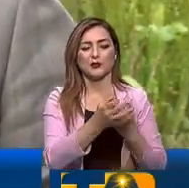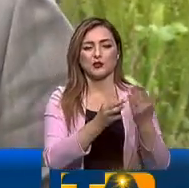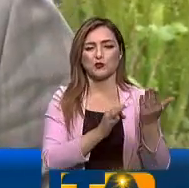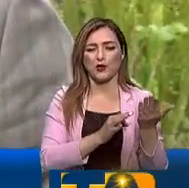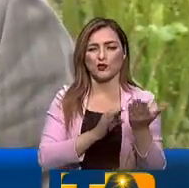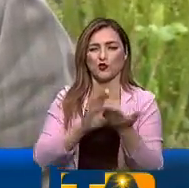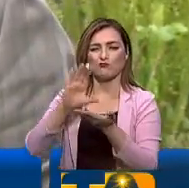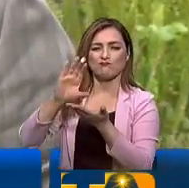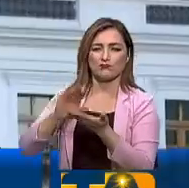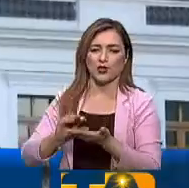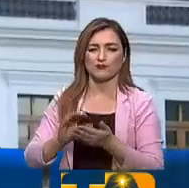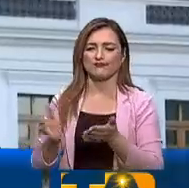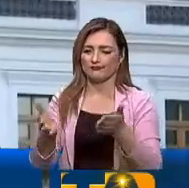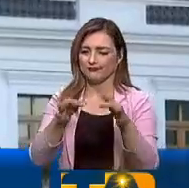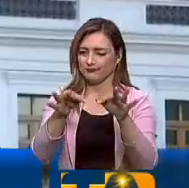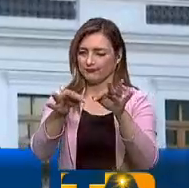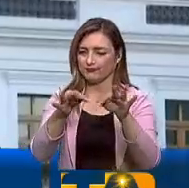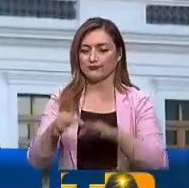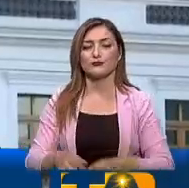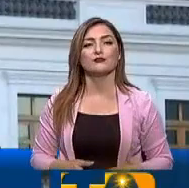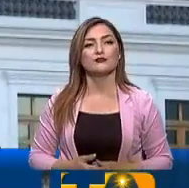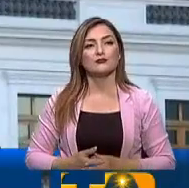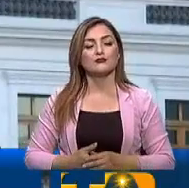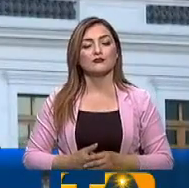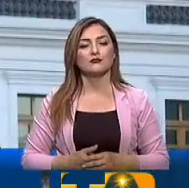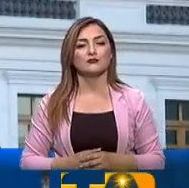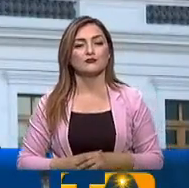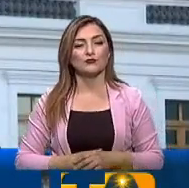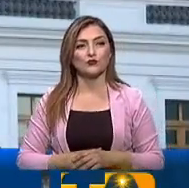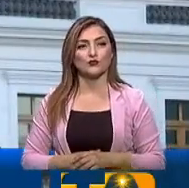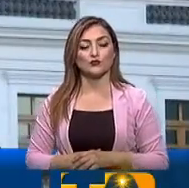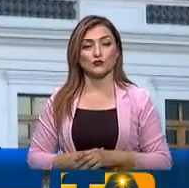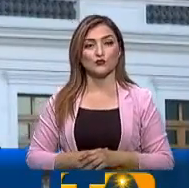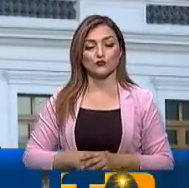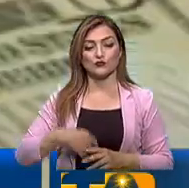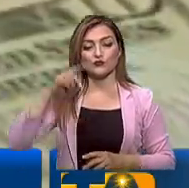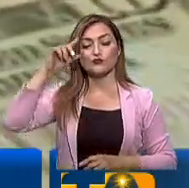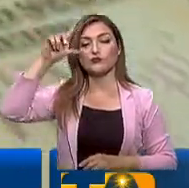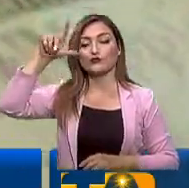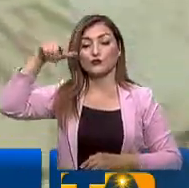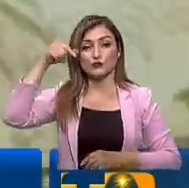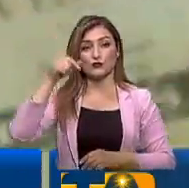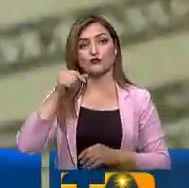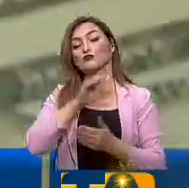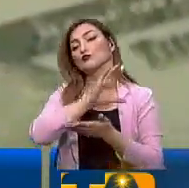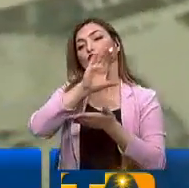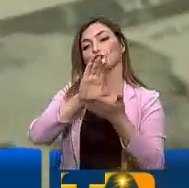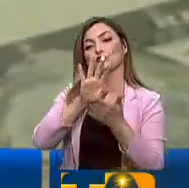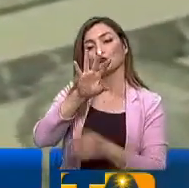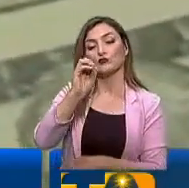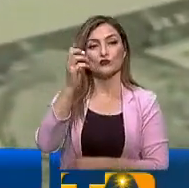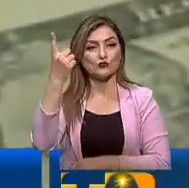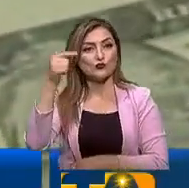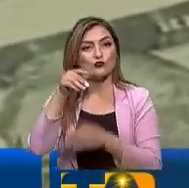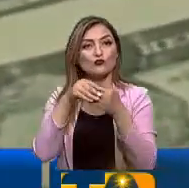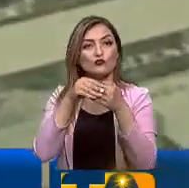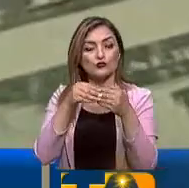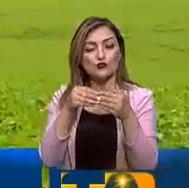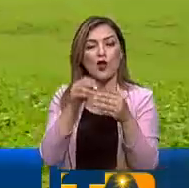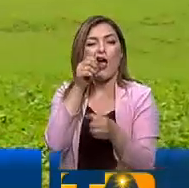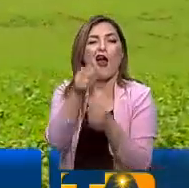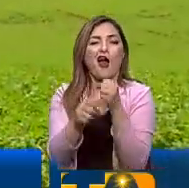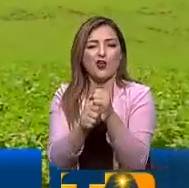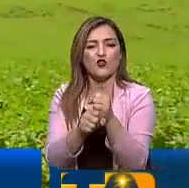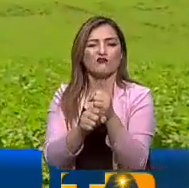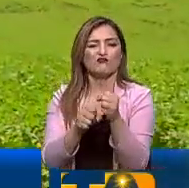en el siguiente informe. Aunque el monto que destina el gobierno, 40 millones de dólares anuales para el control